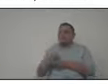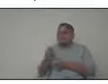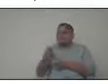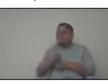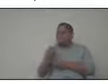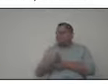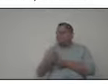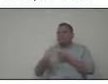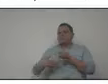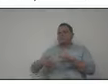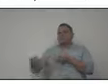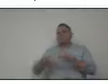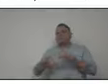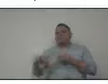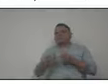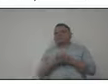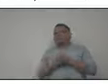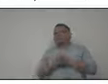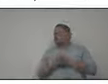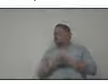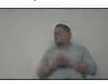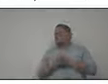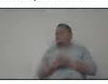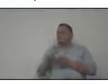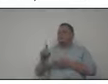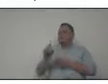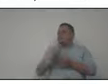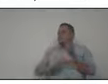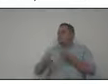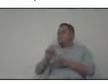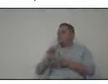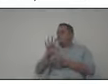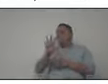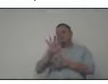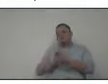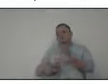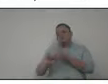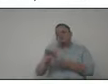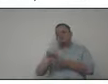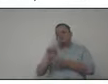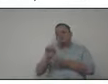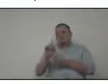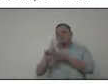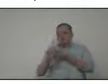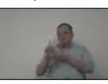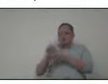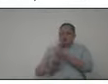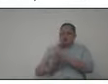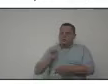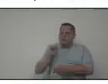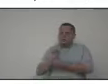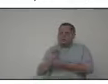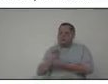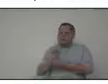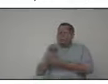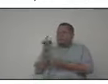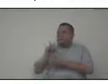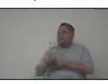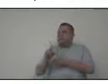periodo administrativo y el periodo anterior, son 5 años, 6 años, donde teníamos